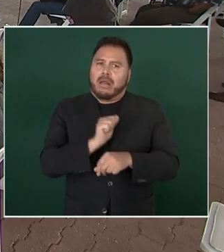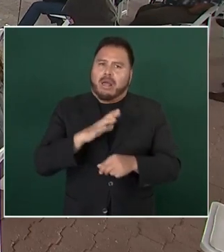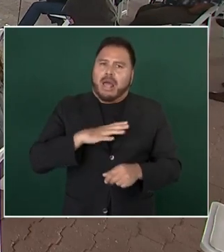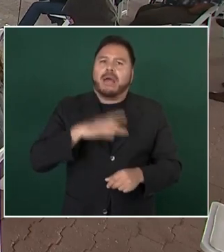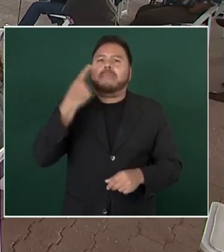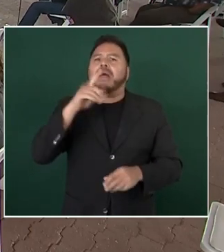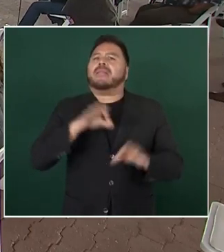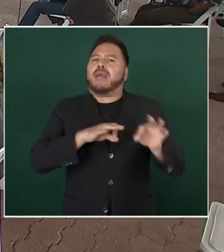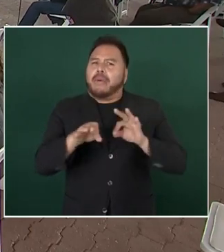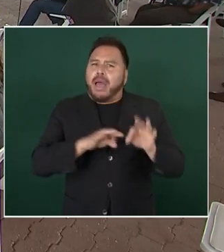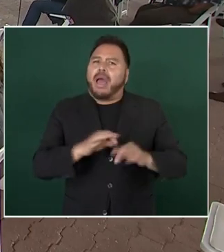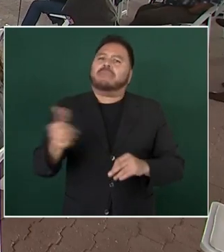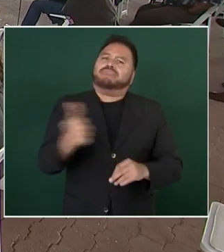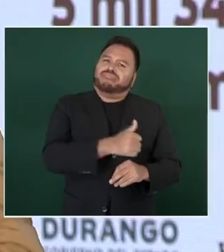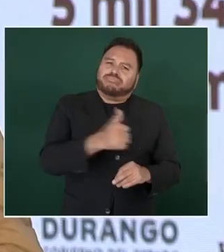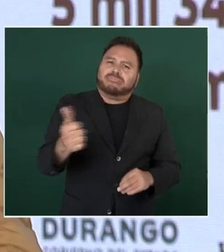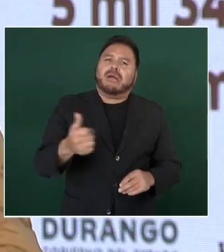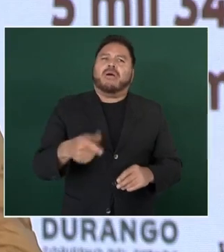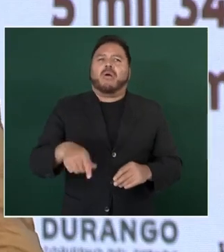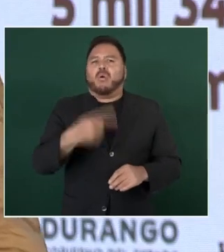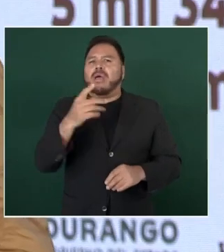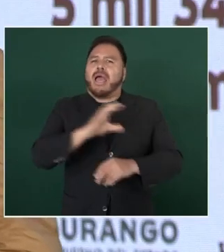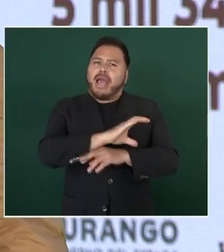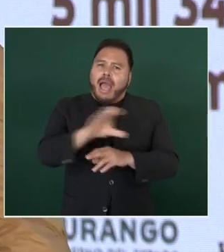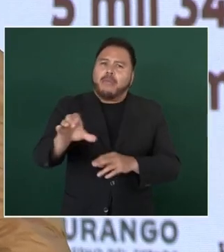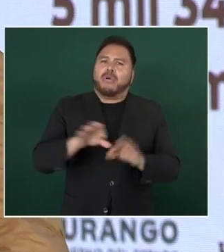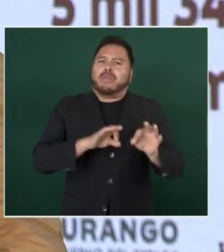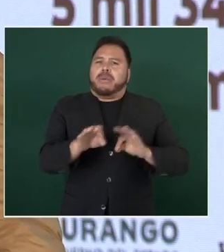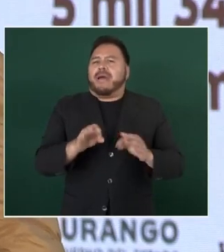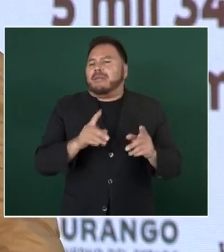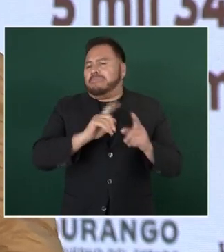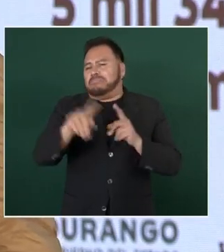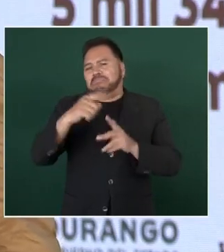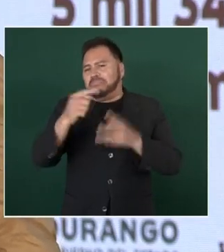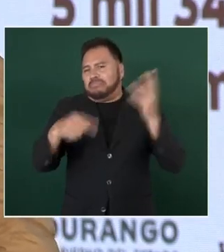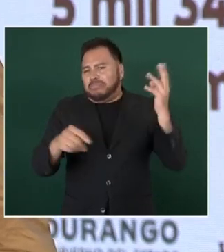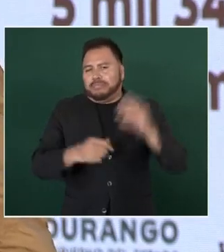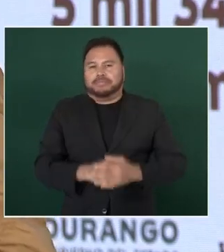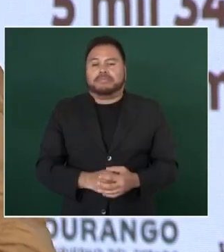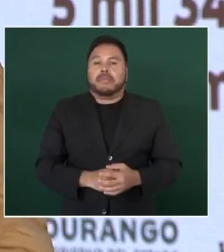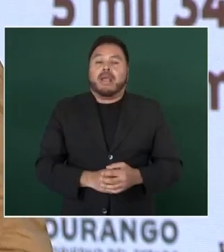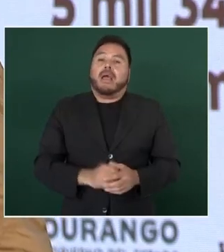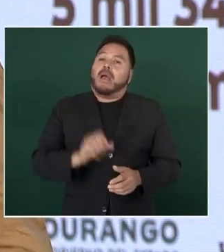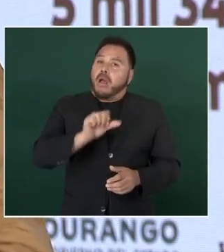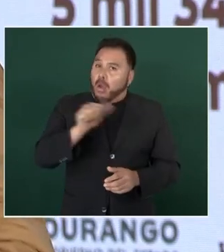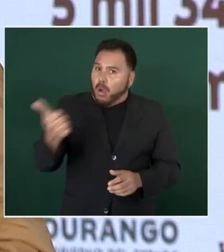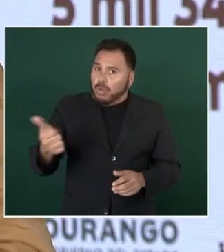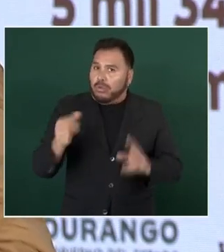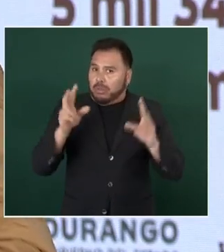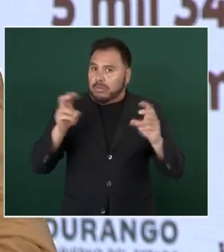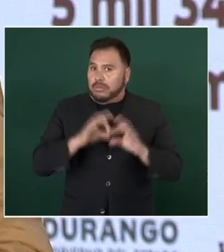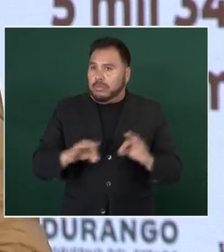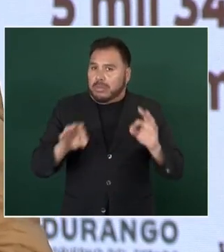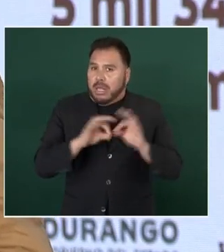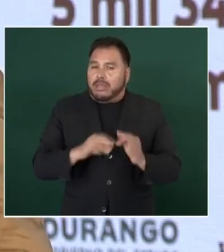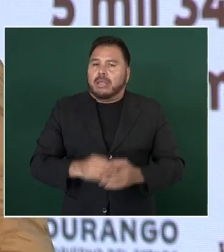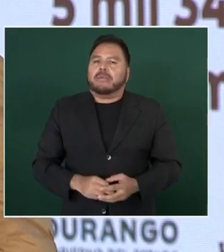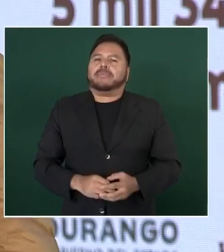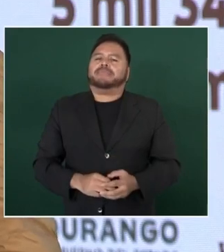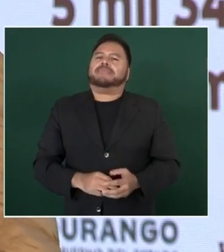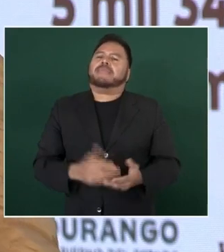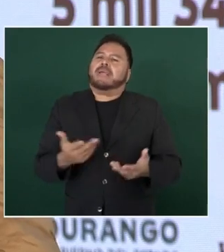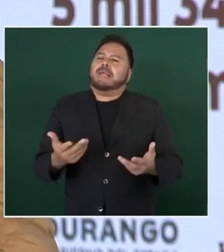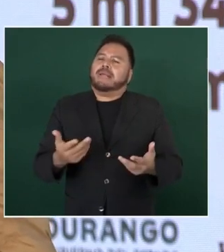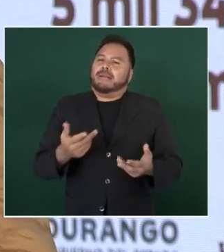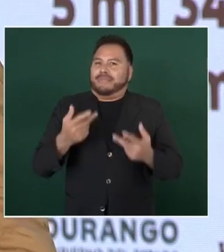ir al campo, en fin. La otra situación que es lo que le